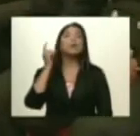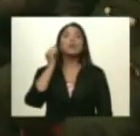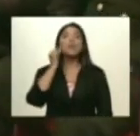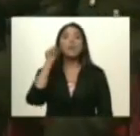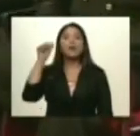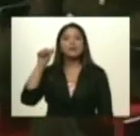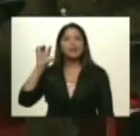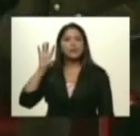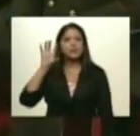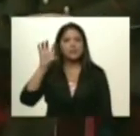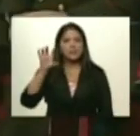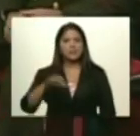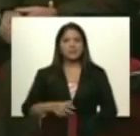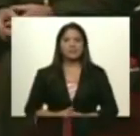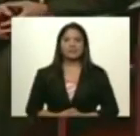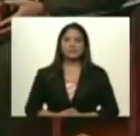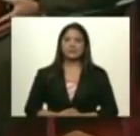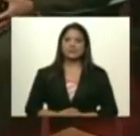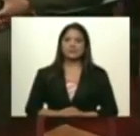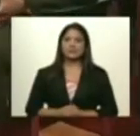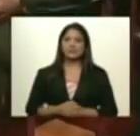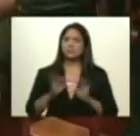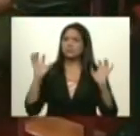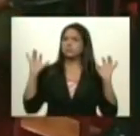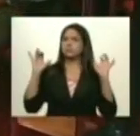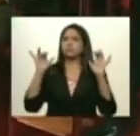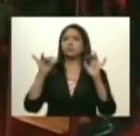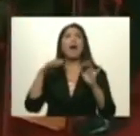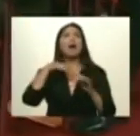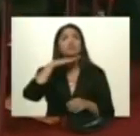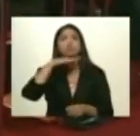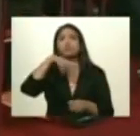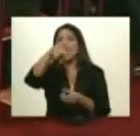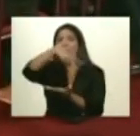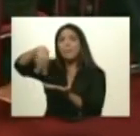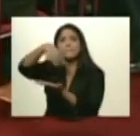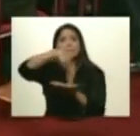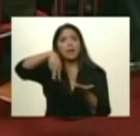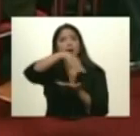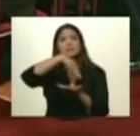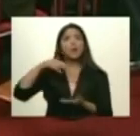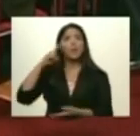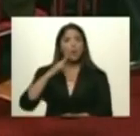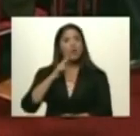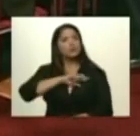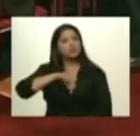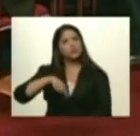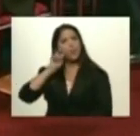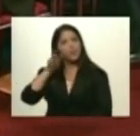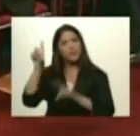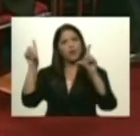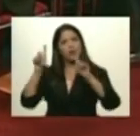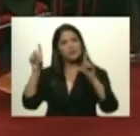nuestra patria que están en decenas de plazas públicas, en la Plaza Bolívar estuvimos viendo,